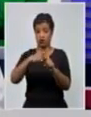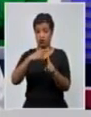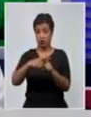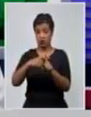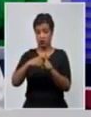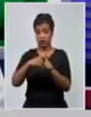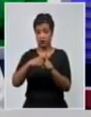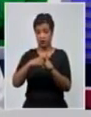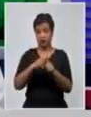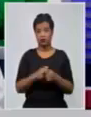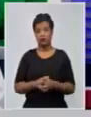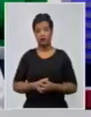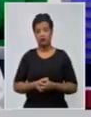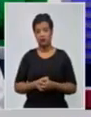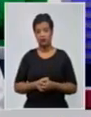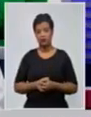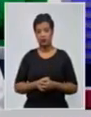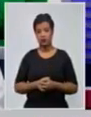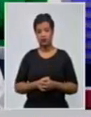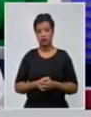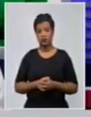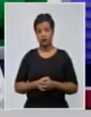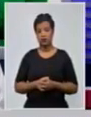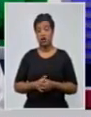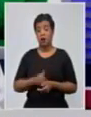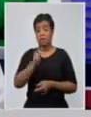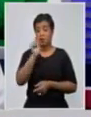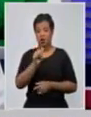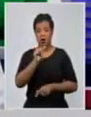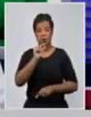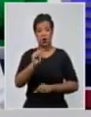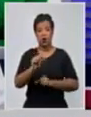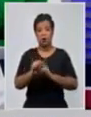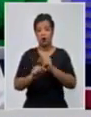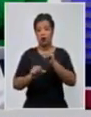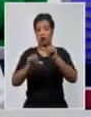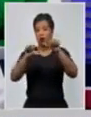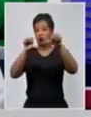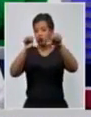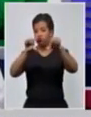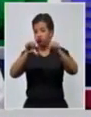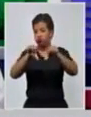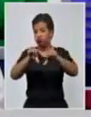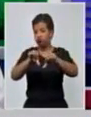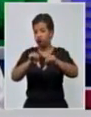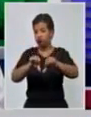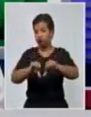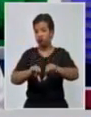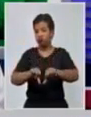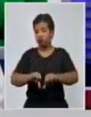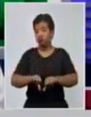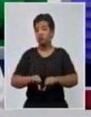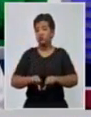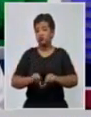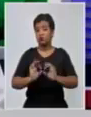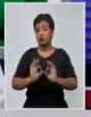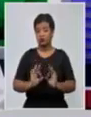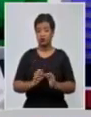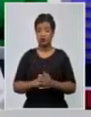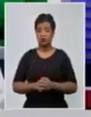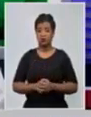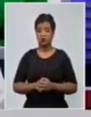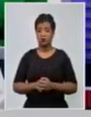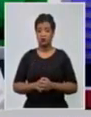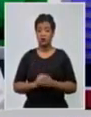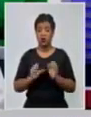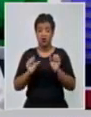comienza a presentar un grupo de empeoramiento clínico, gasométrico, radiológico. Fue